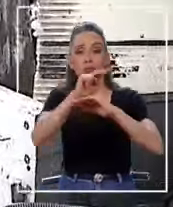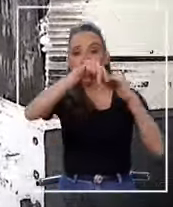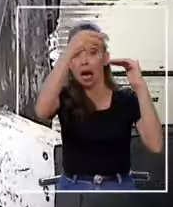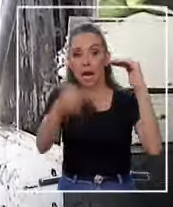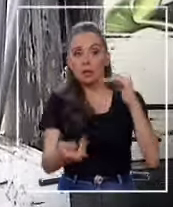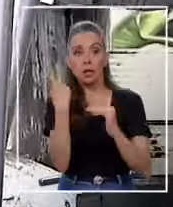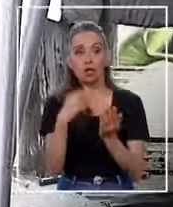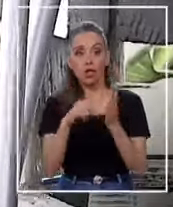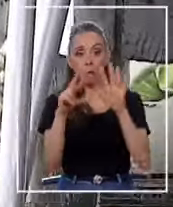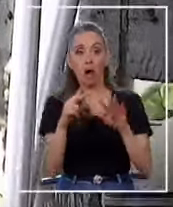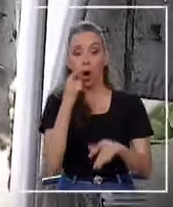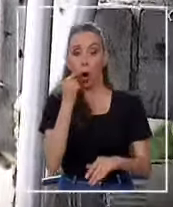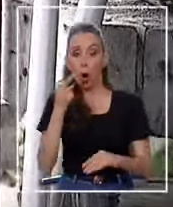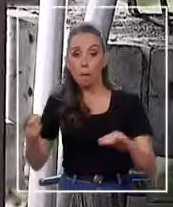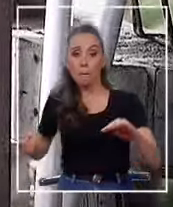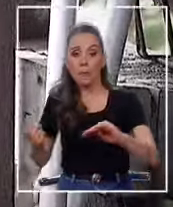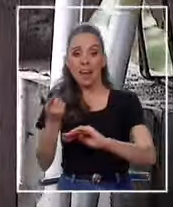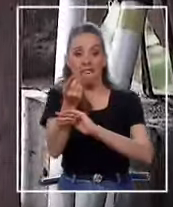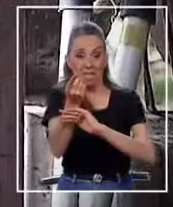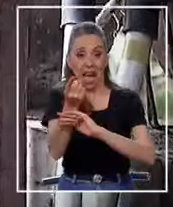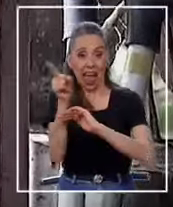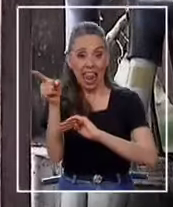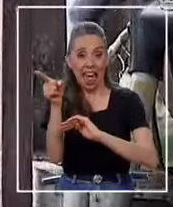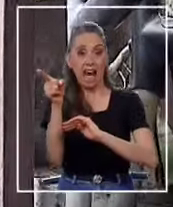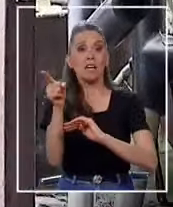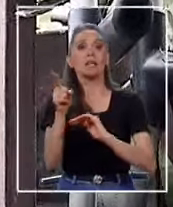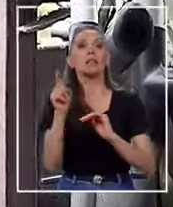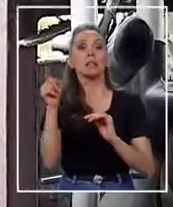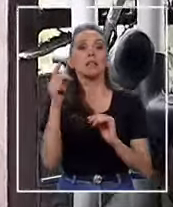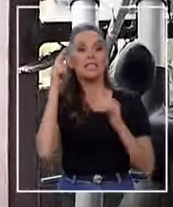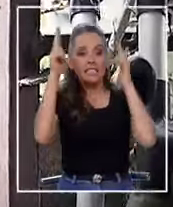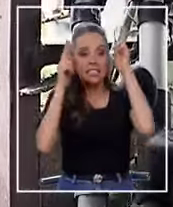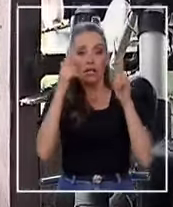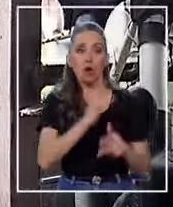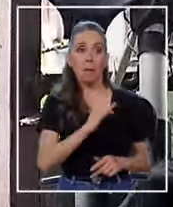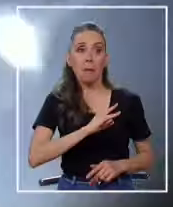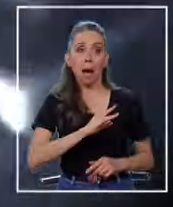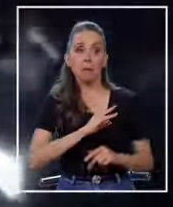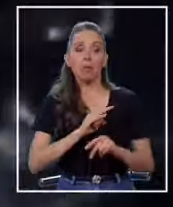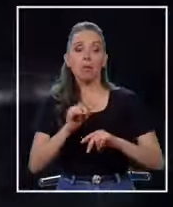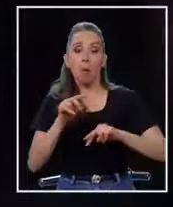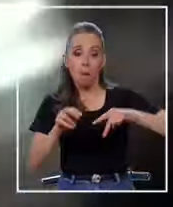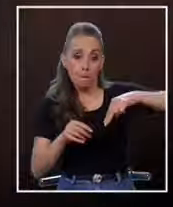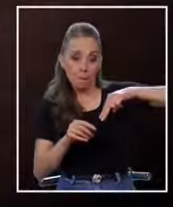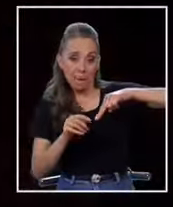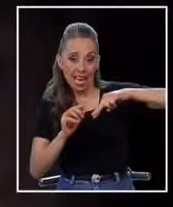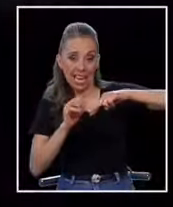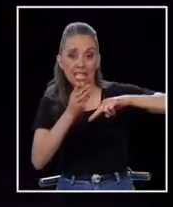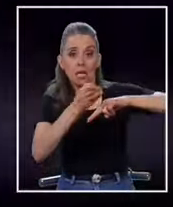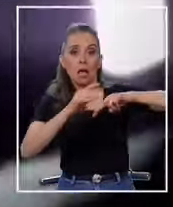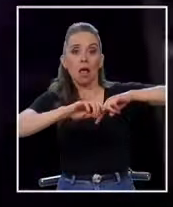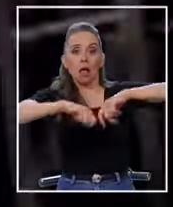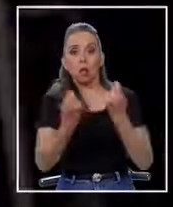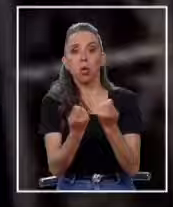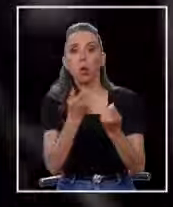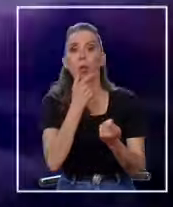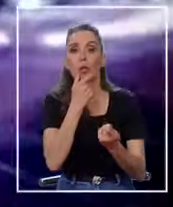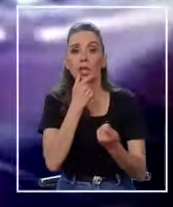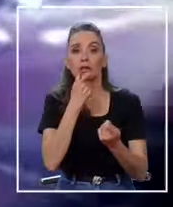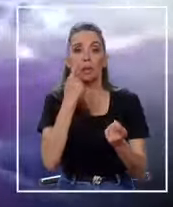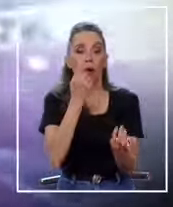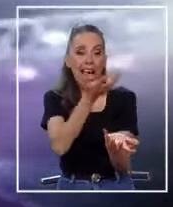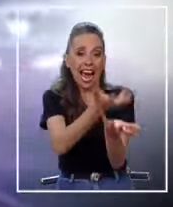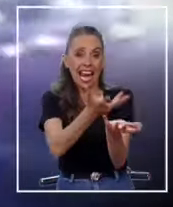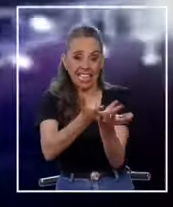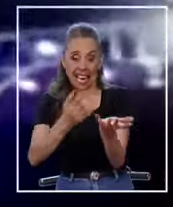2018 el hombre bala de un circo en maipú resultó con su pierna fracturada luego de caer fuera de la red de seguridad